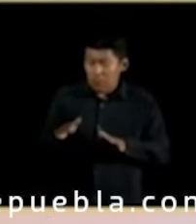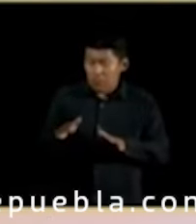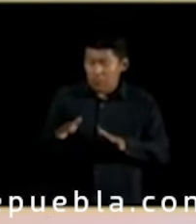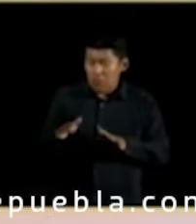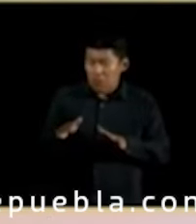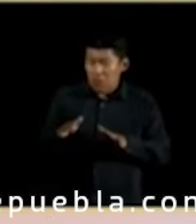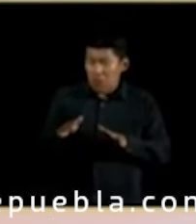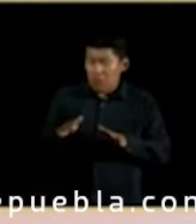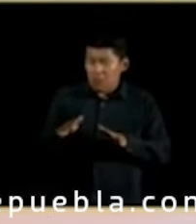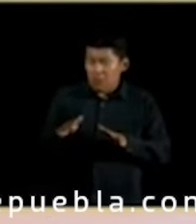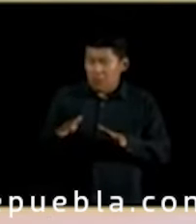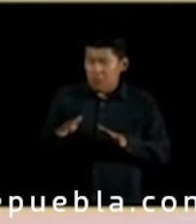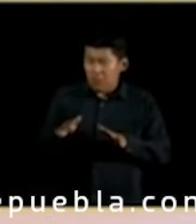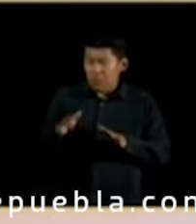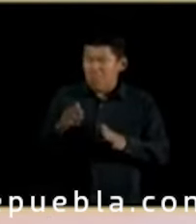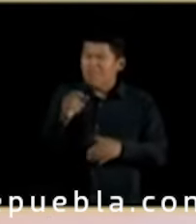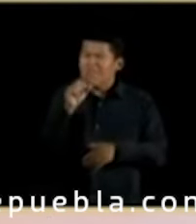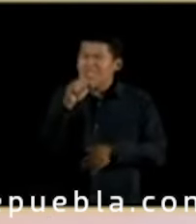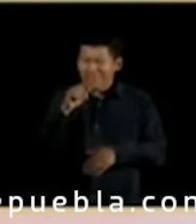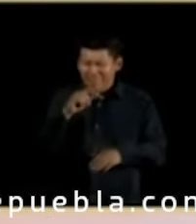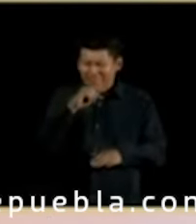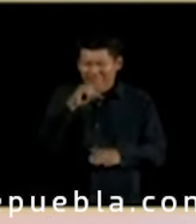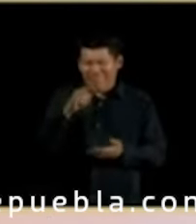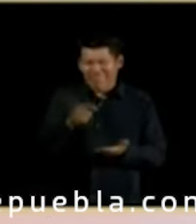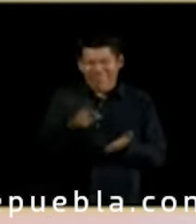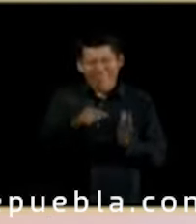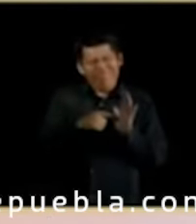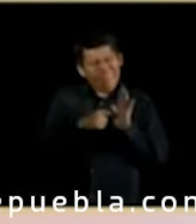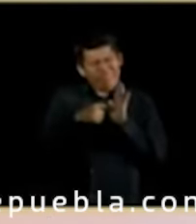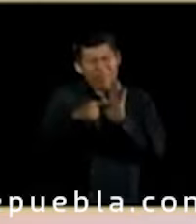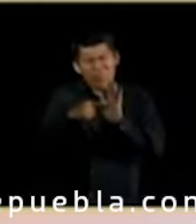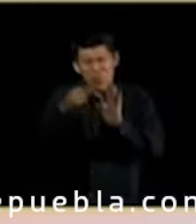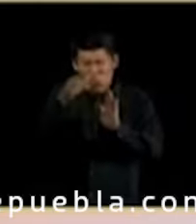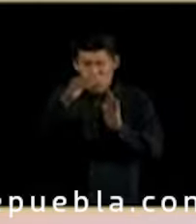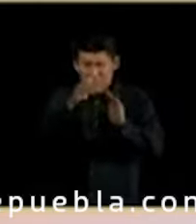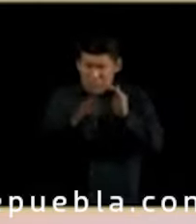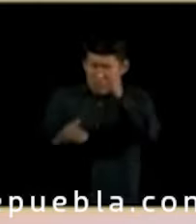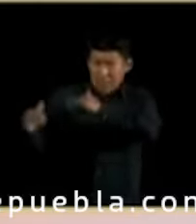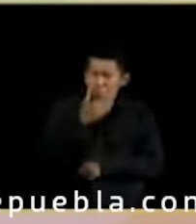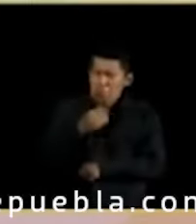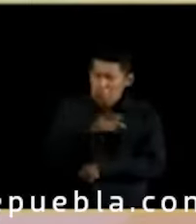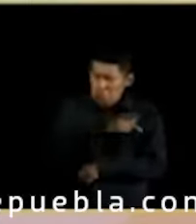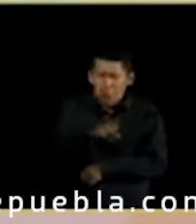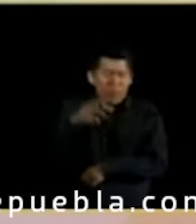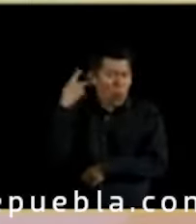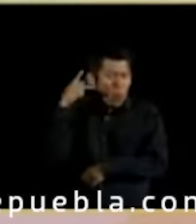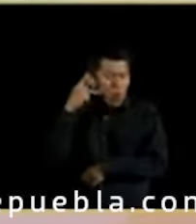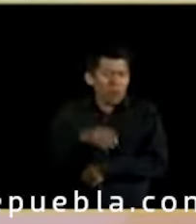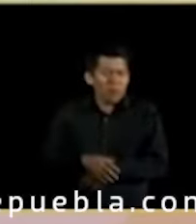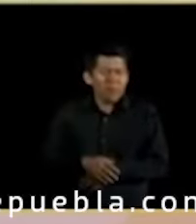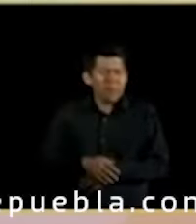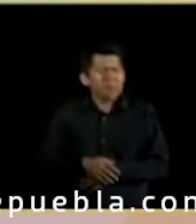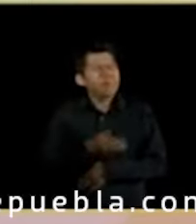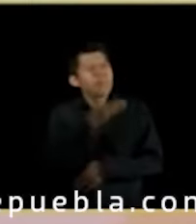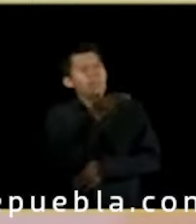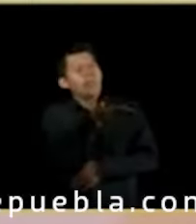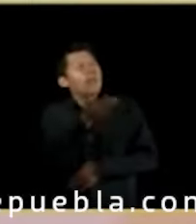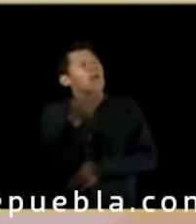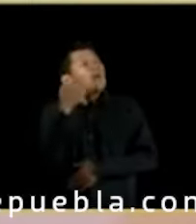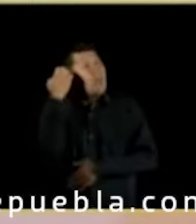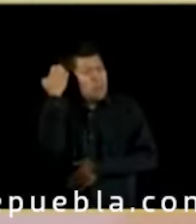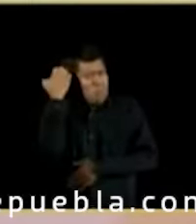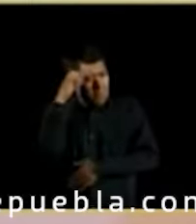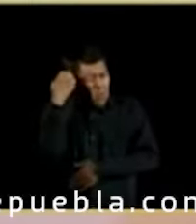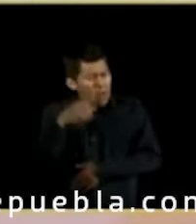Sí. Representas el segundo piso, pero de Mario Marín. Armenta aprovechó la reciente detención